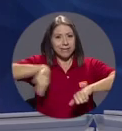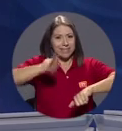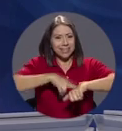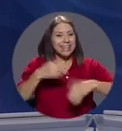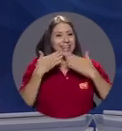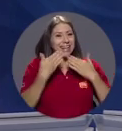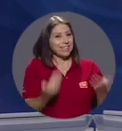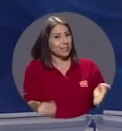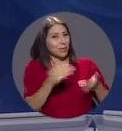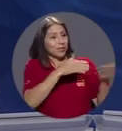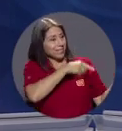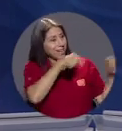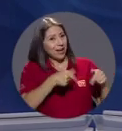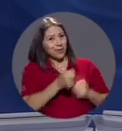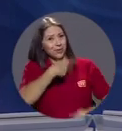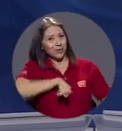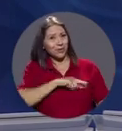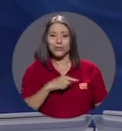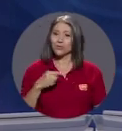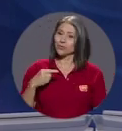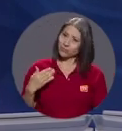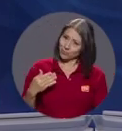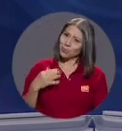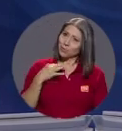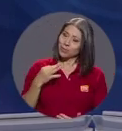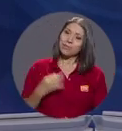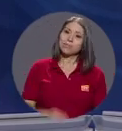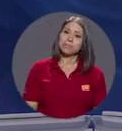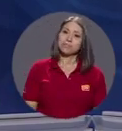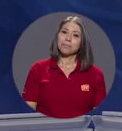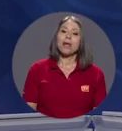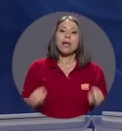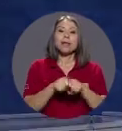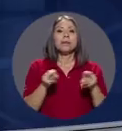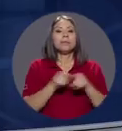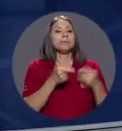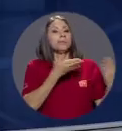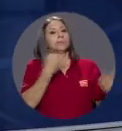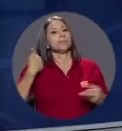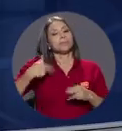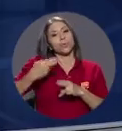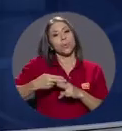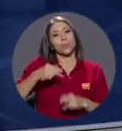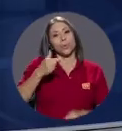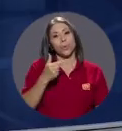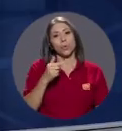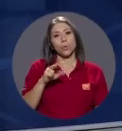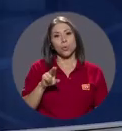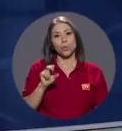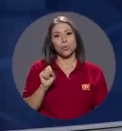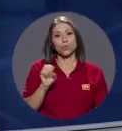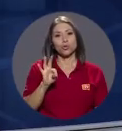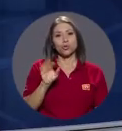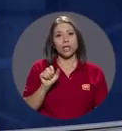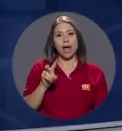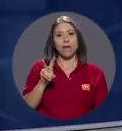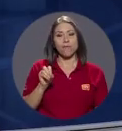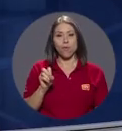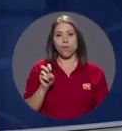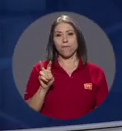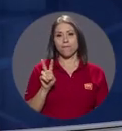Universidad Nacional. Gracias por estar de nuevo con nosotros. Muy amable. Además, nos acompaña el señor Gustavo Vallejo